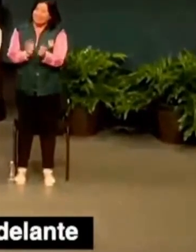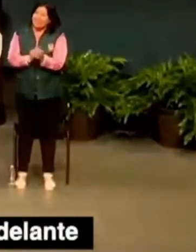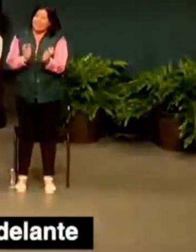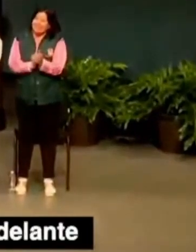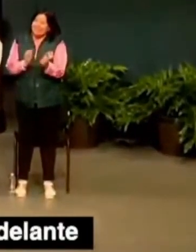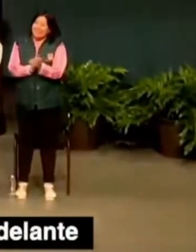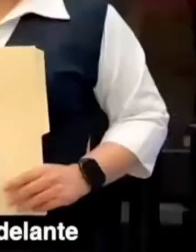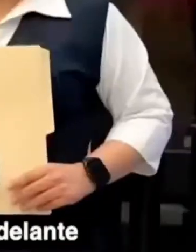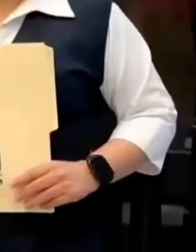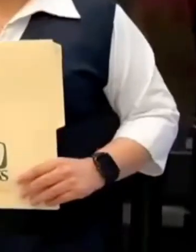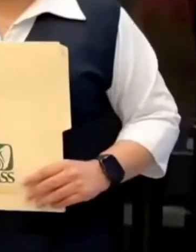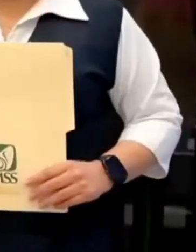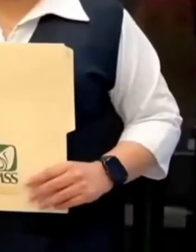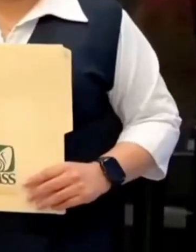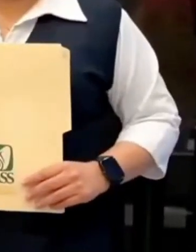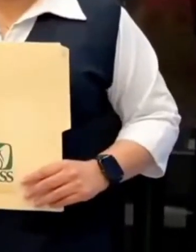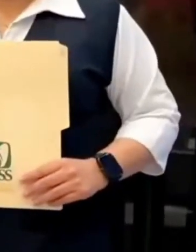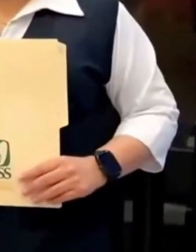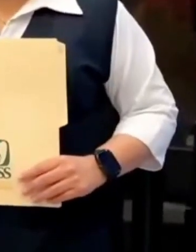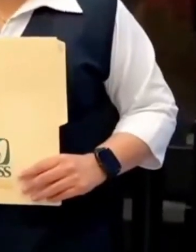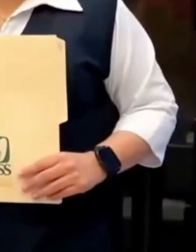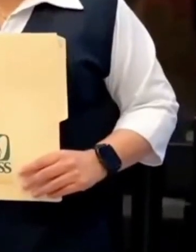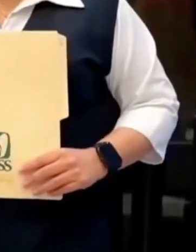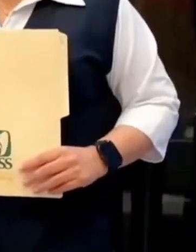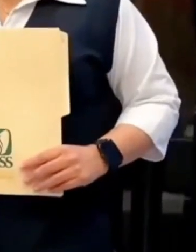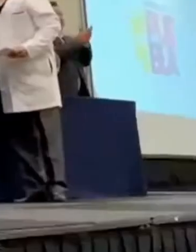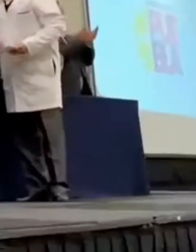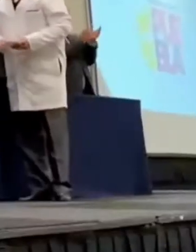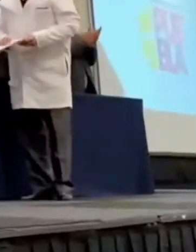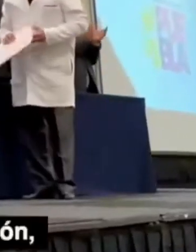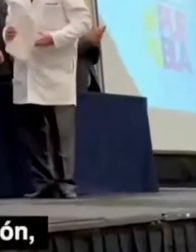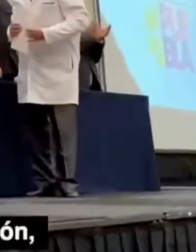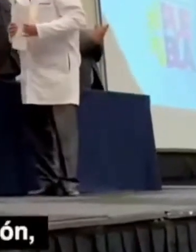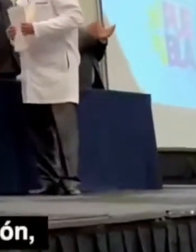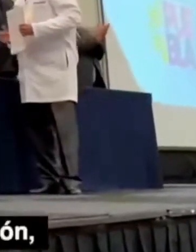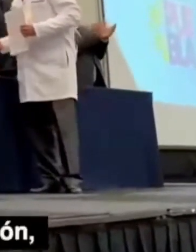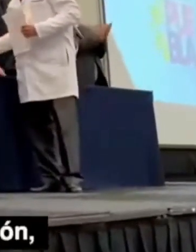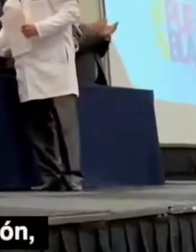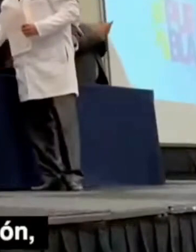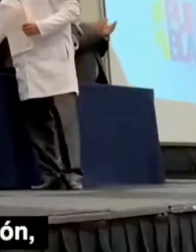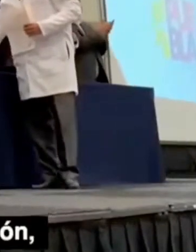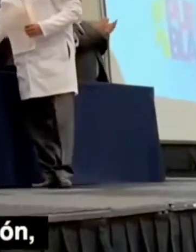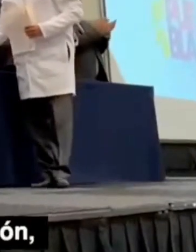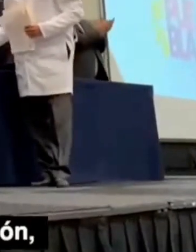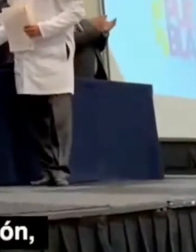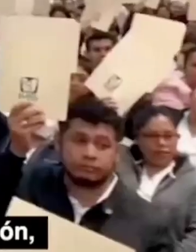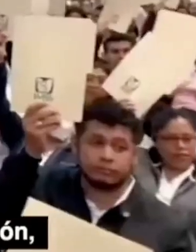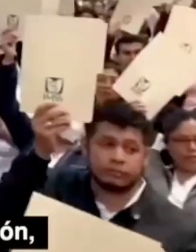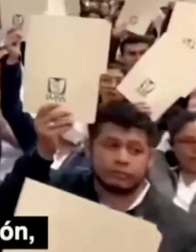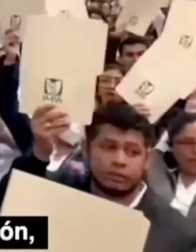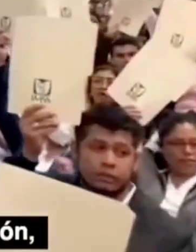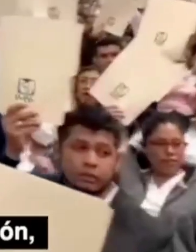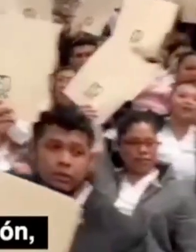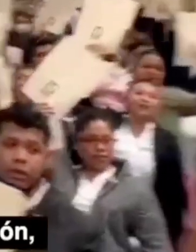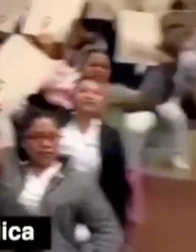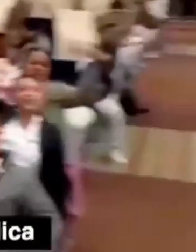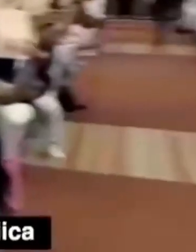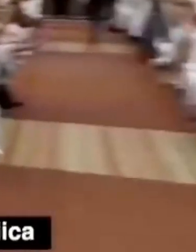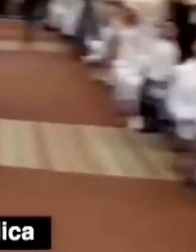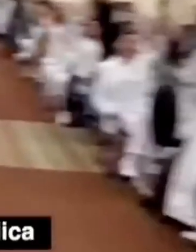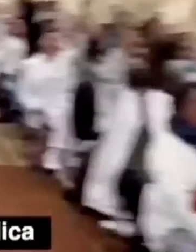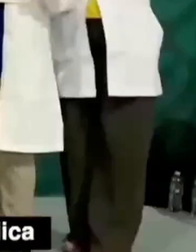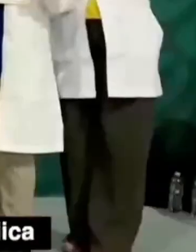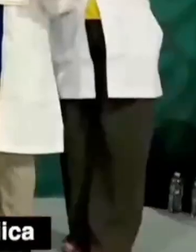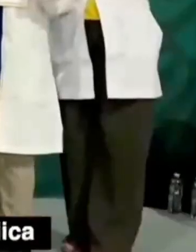que de ahora en adelante contarán con oportunidades de crecimiento. Ellas y ellos son parte medular de esta gran institución,